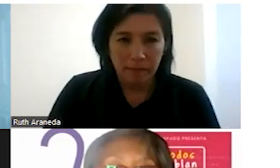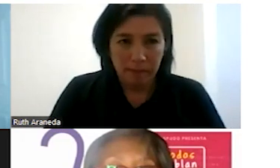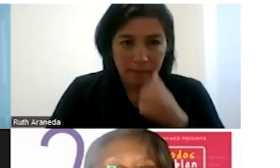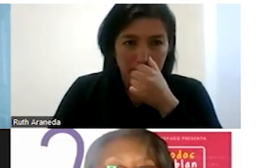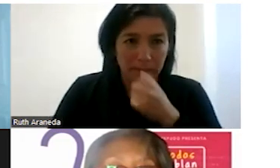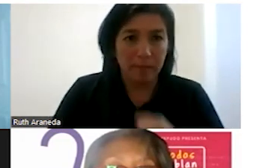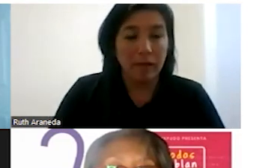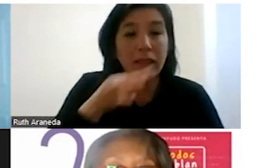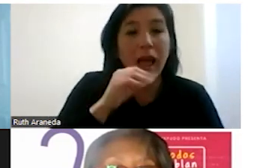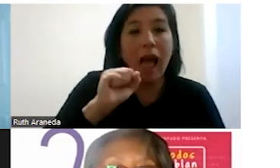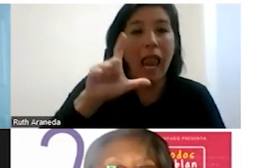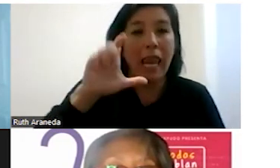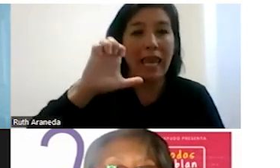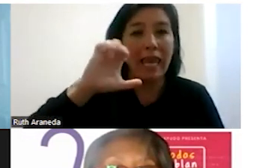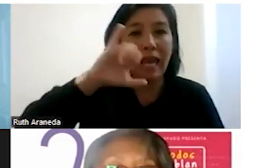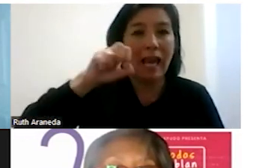Tienes la palabra, Alejandra.